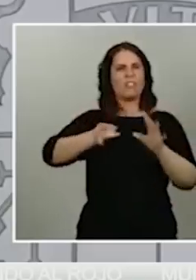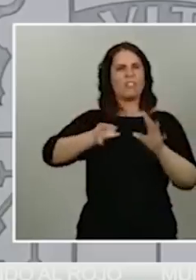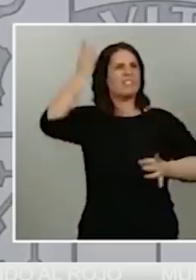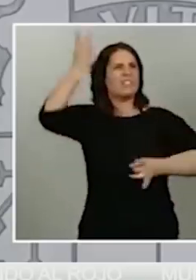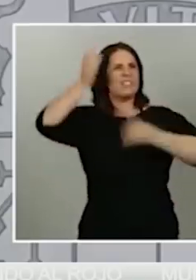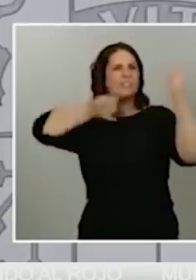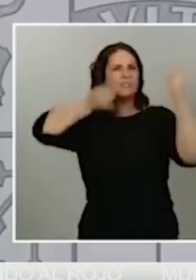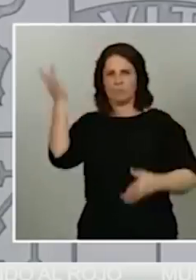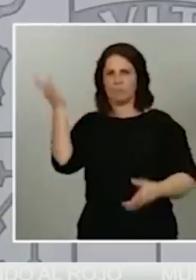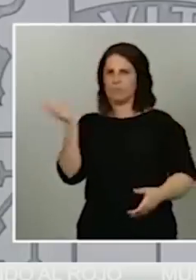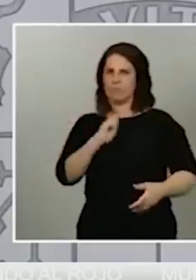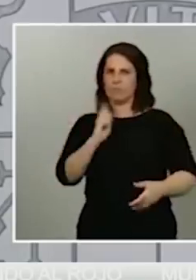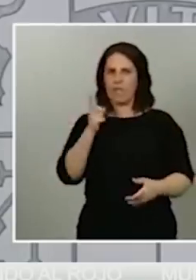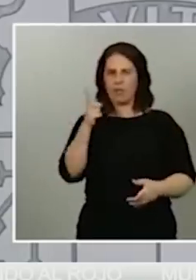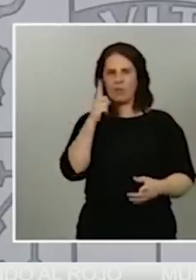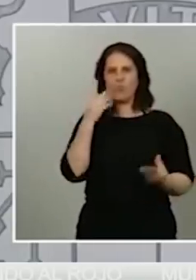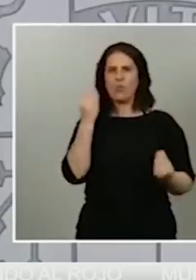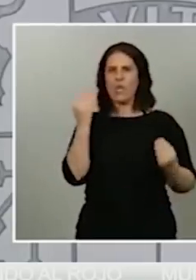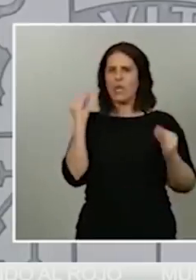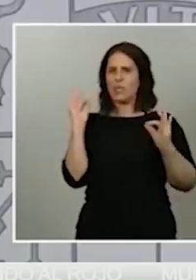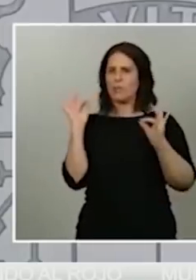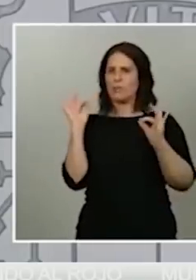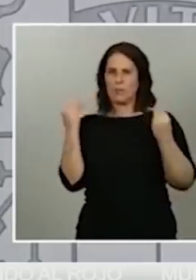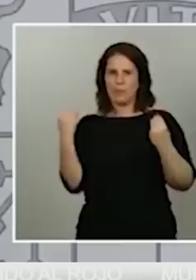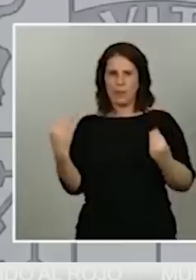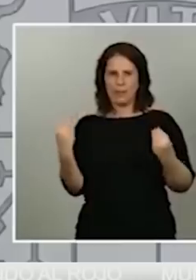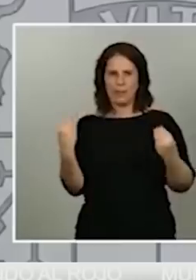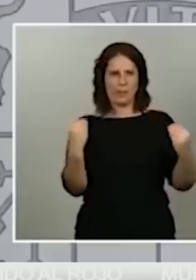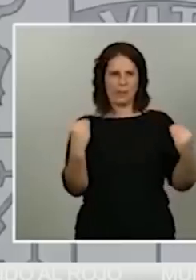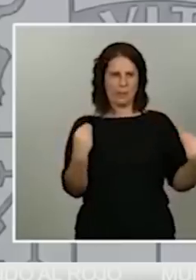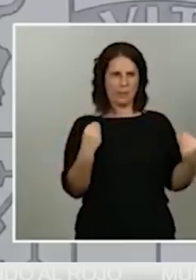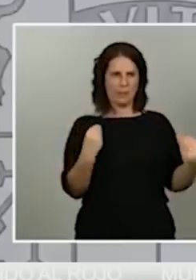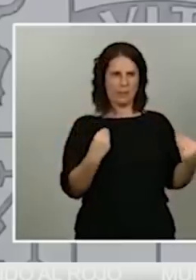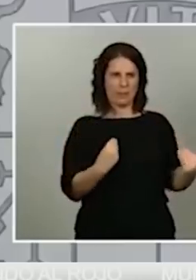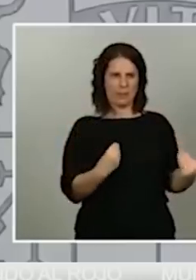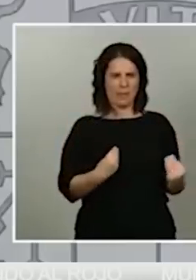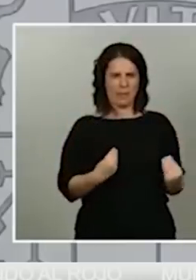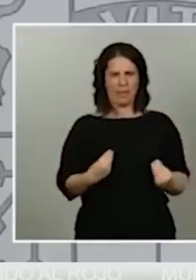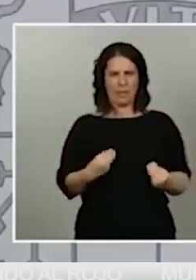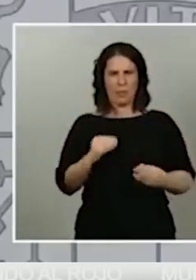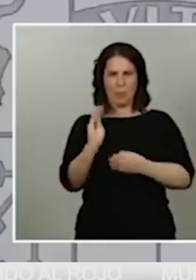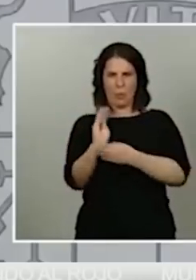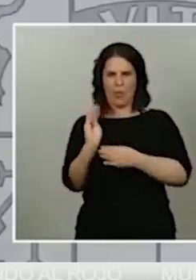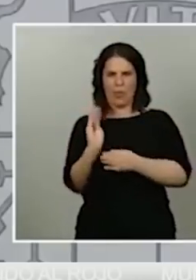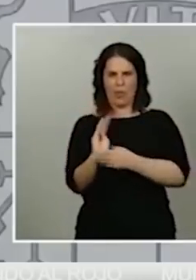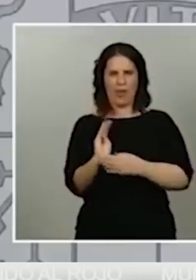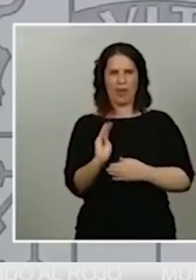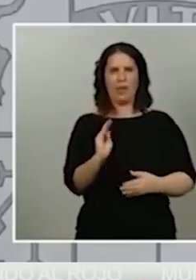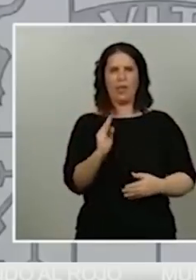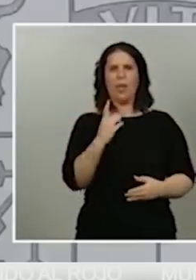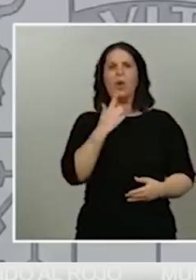los periodistas que no cuentan la verdad, los